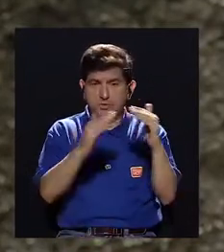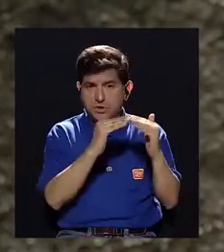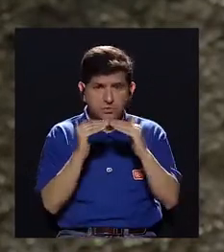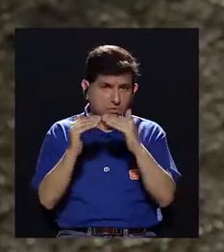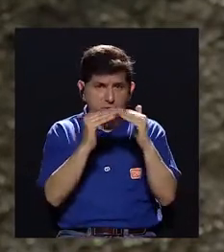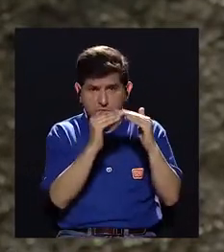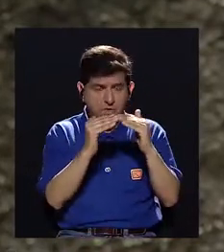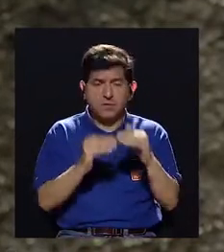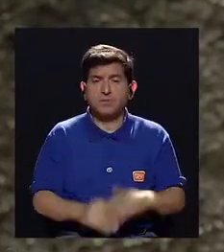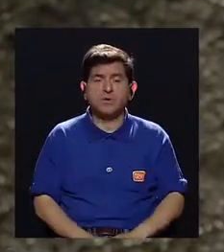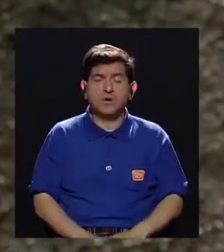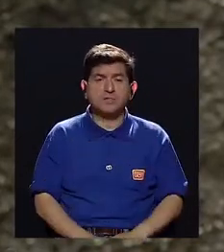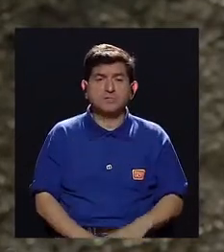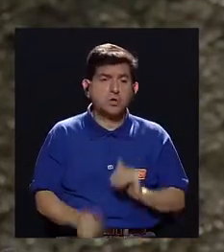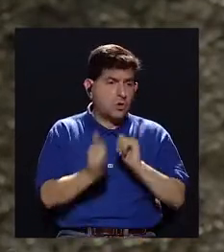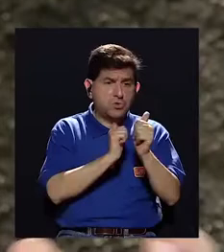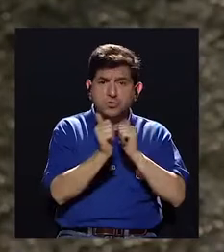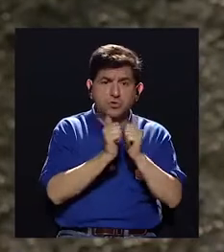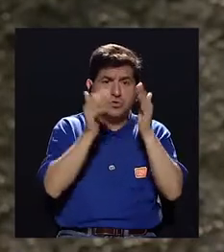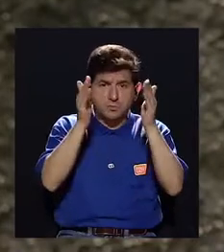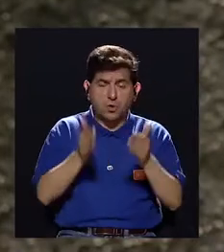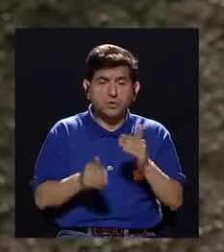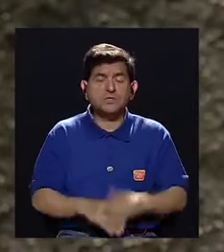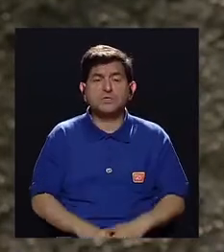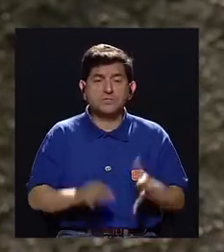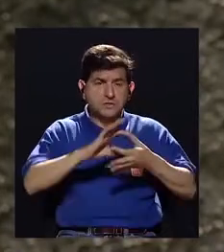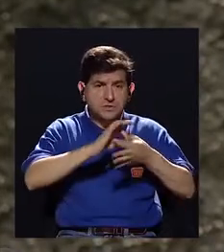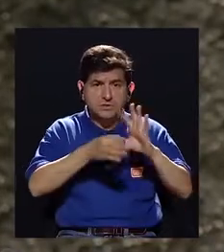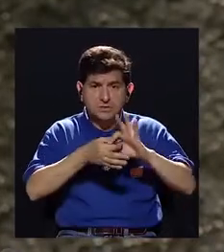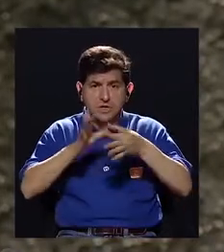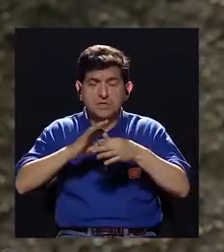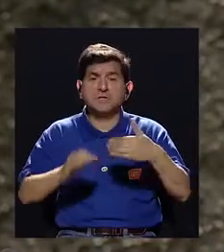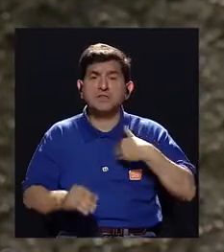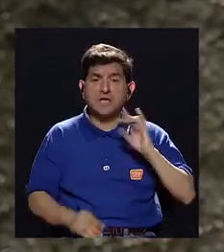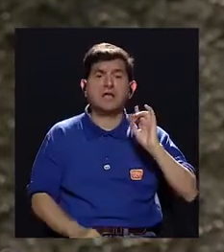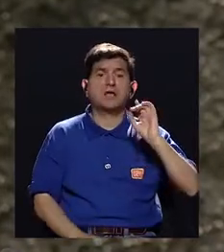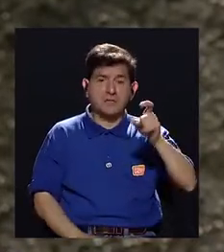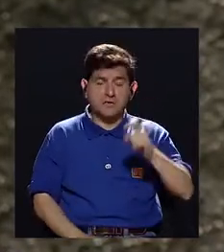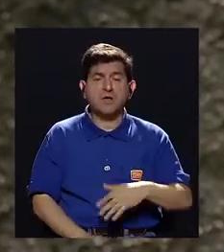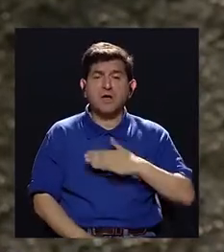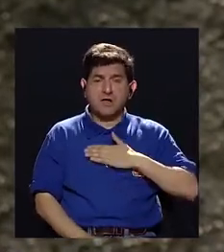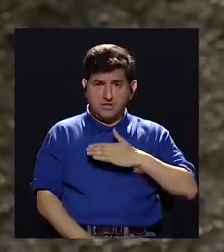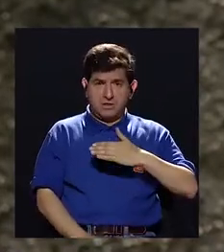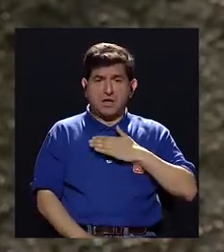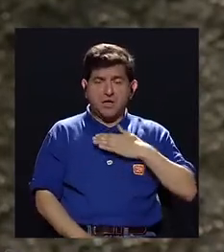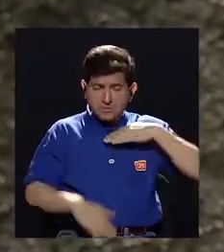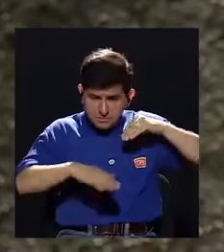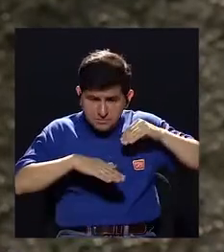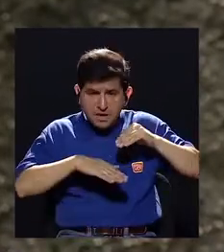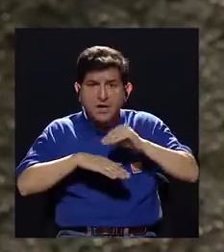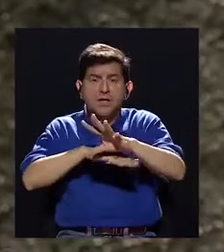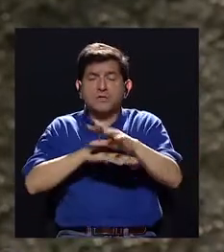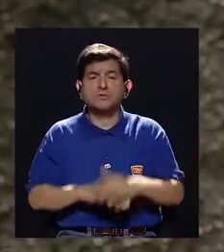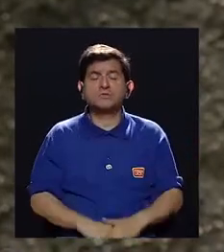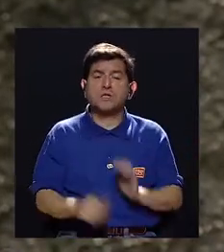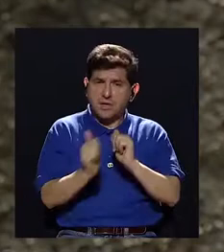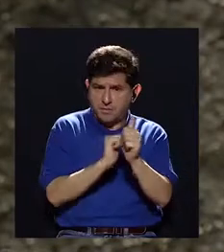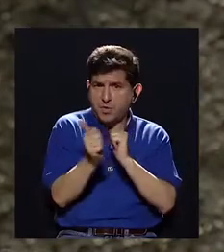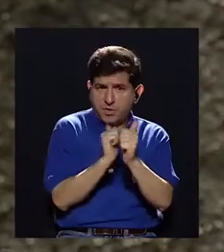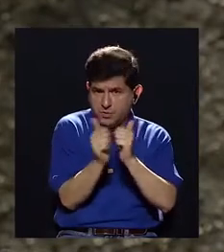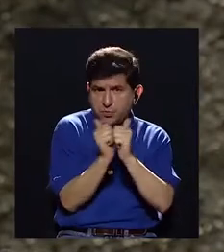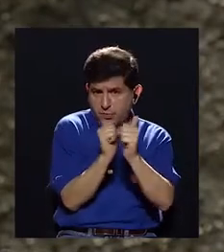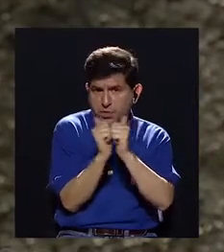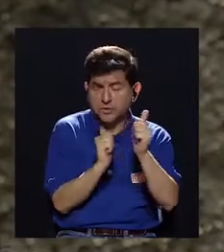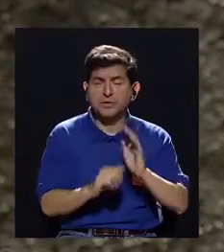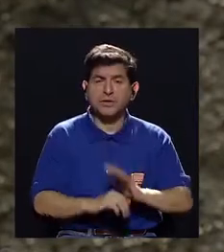la población atletas olímpicos tienen el diagnóstico de asma inducida por ejercicio,